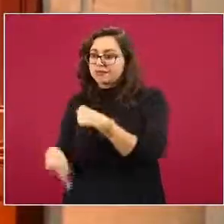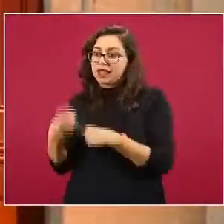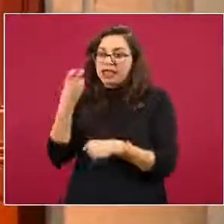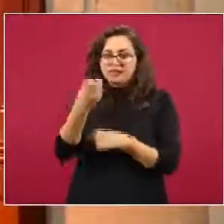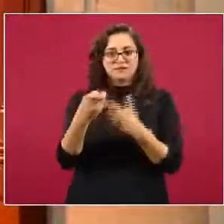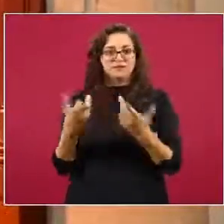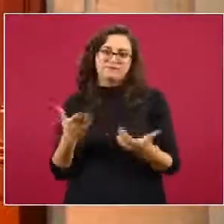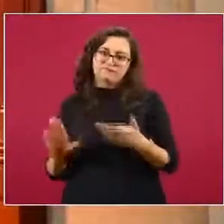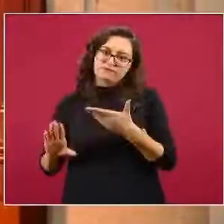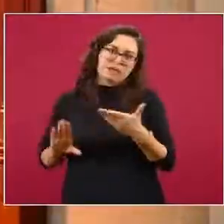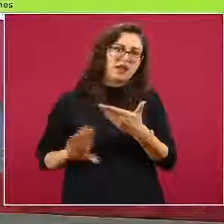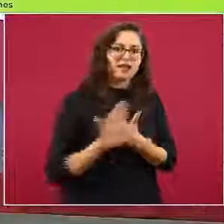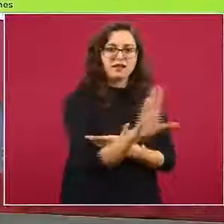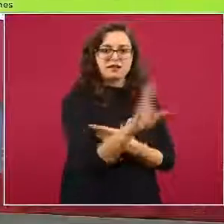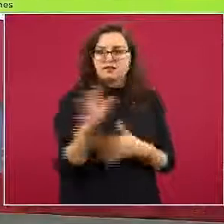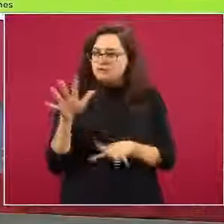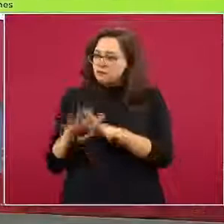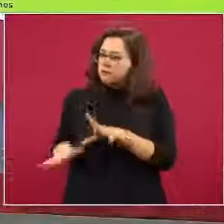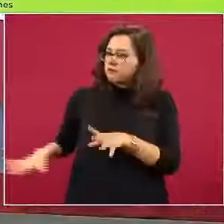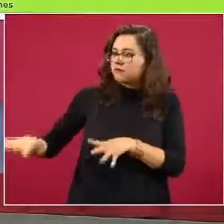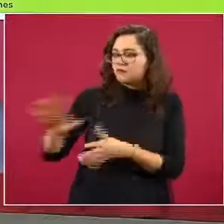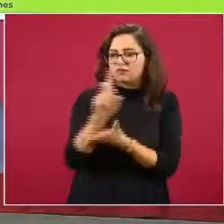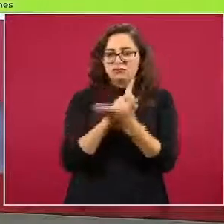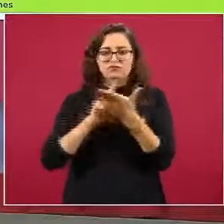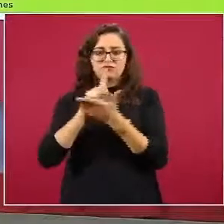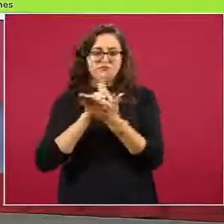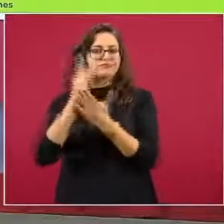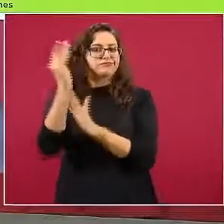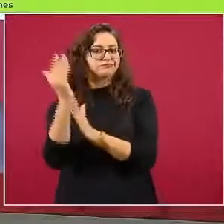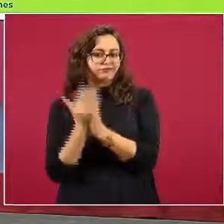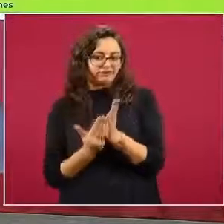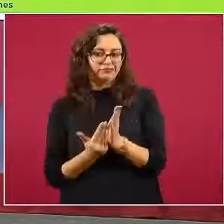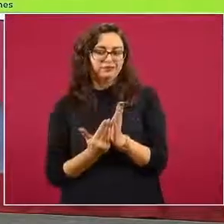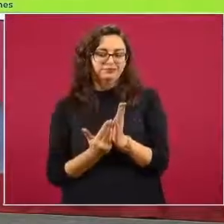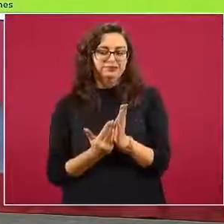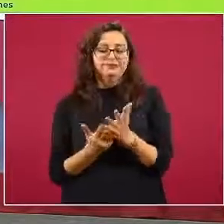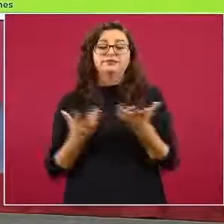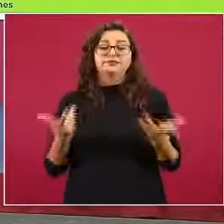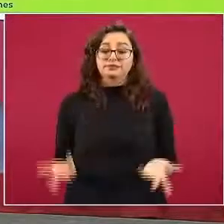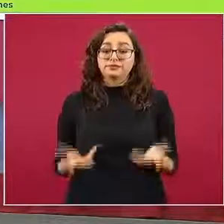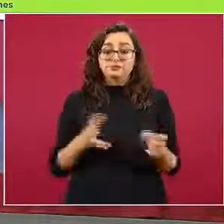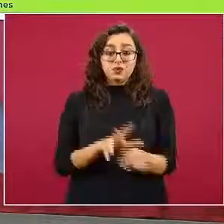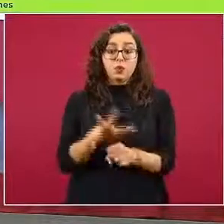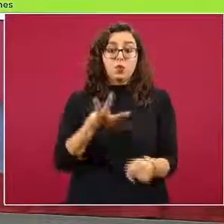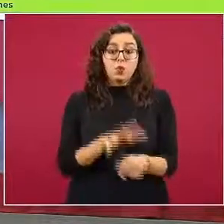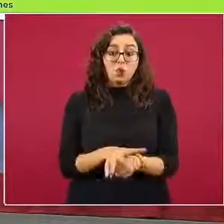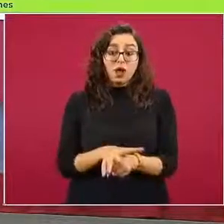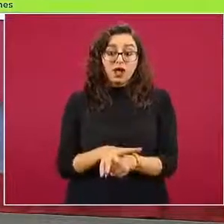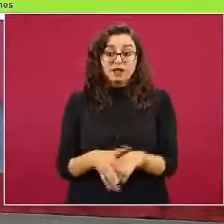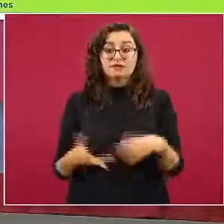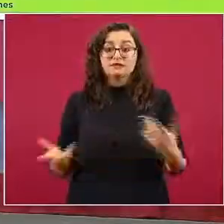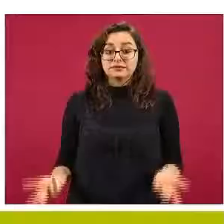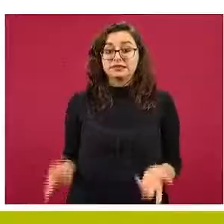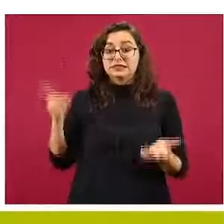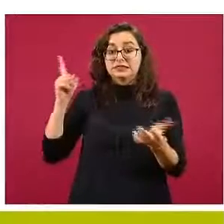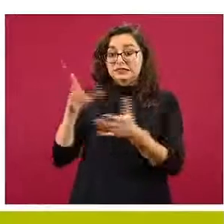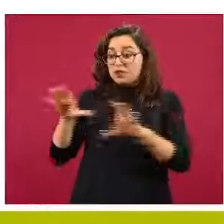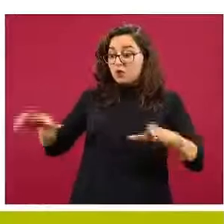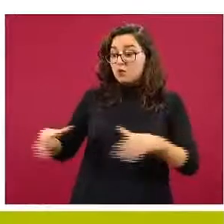sustancias psicoactivas. Y cuando hablamos que uno de los factores muy importantes de los que estamos trabajando son las violencias y